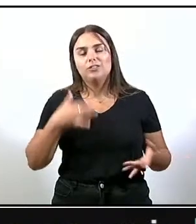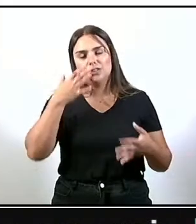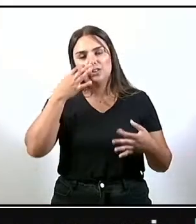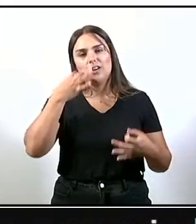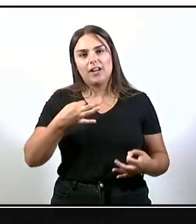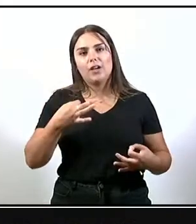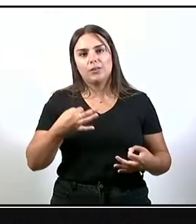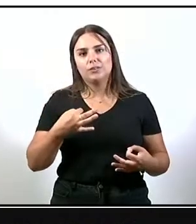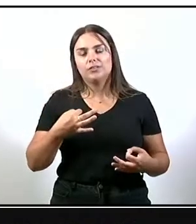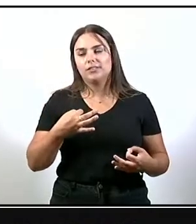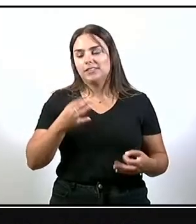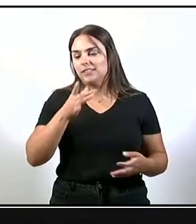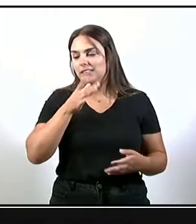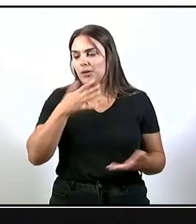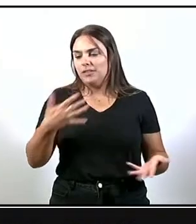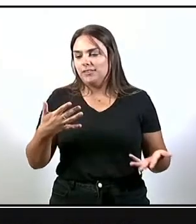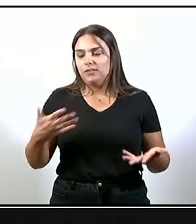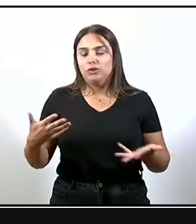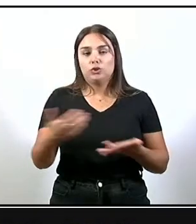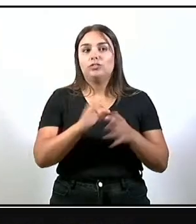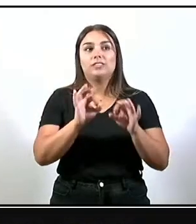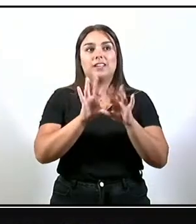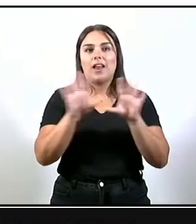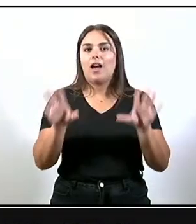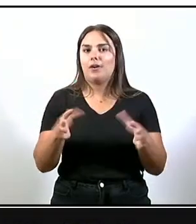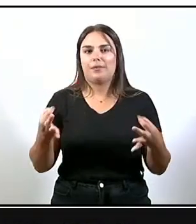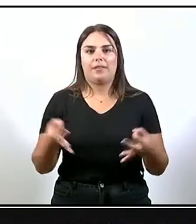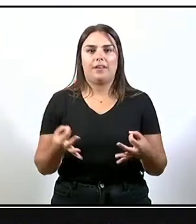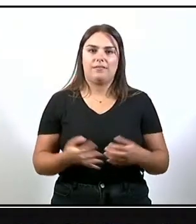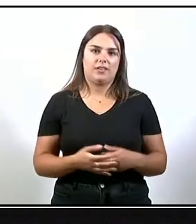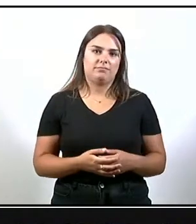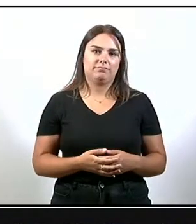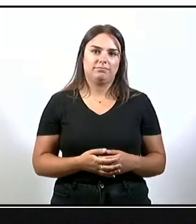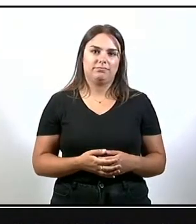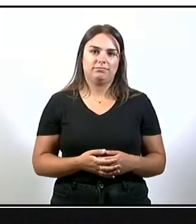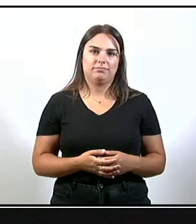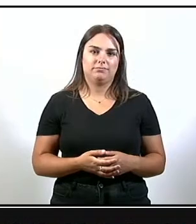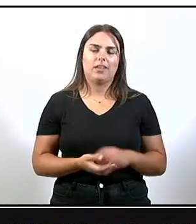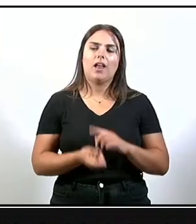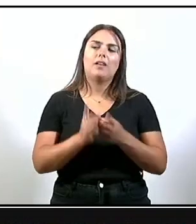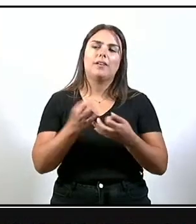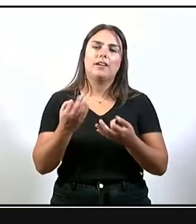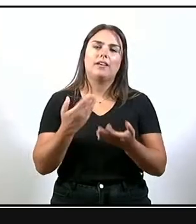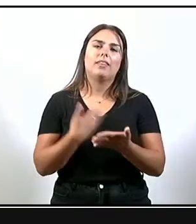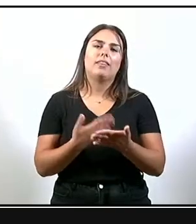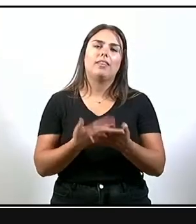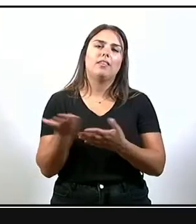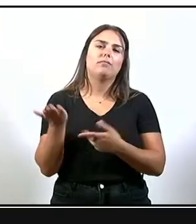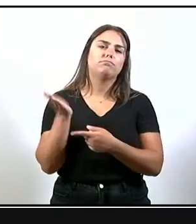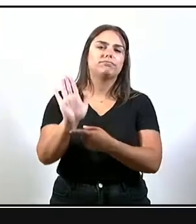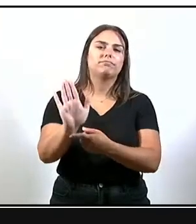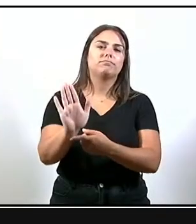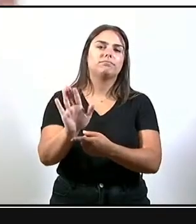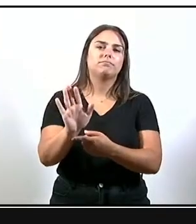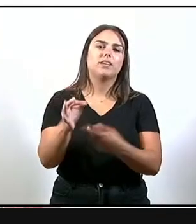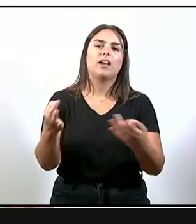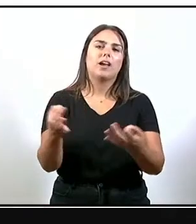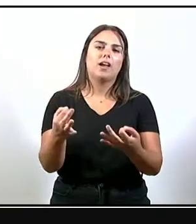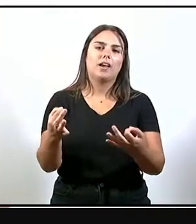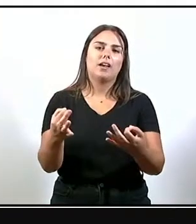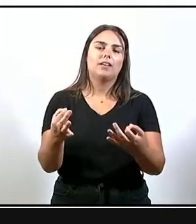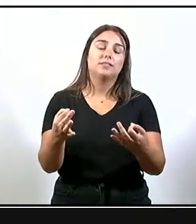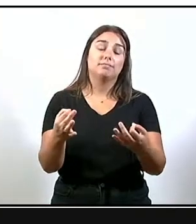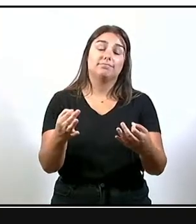tener todos claros. Lo contrario, o lo que va a demostrar, será que efectivamente han